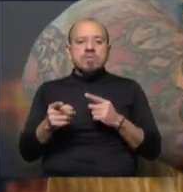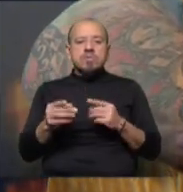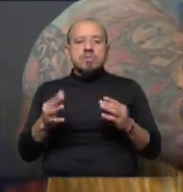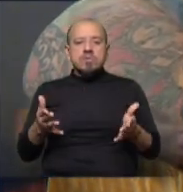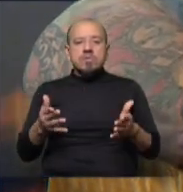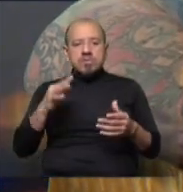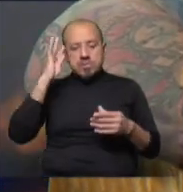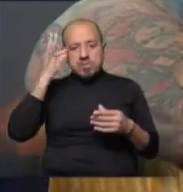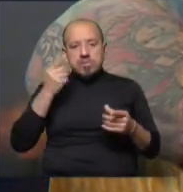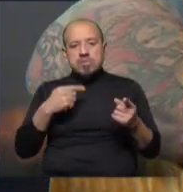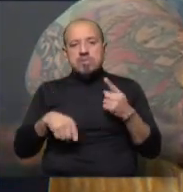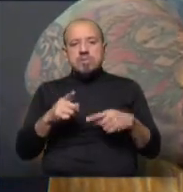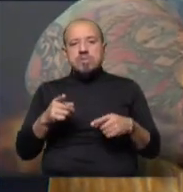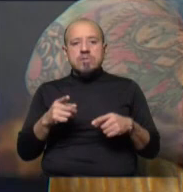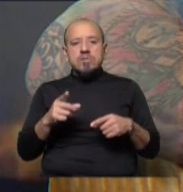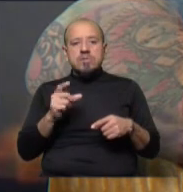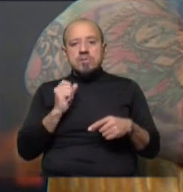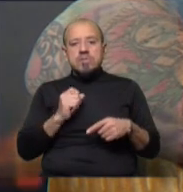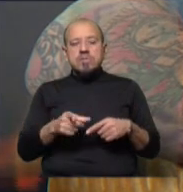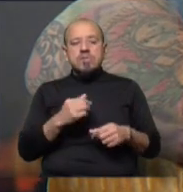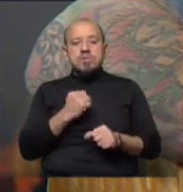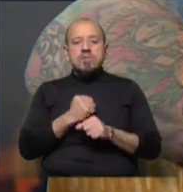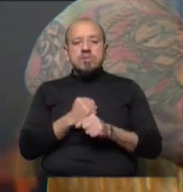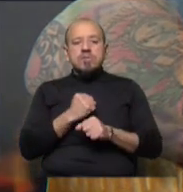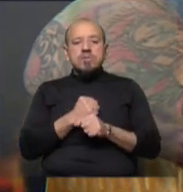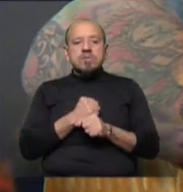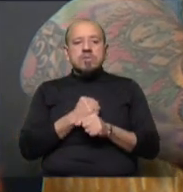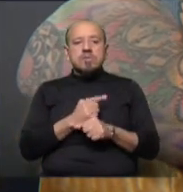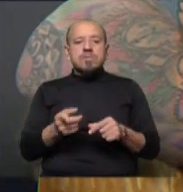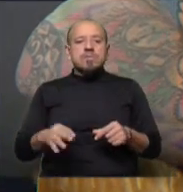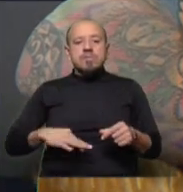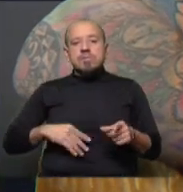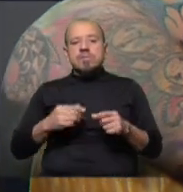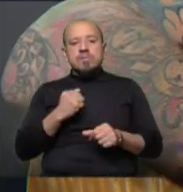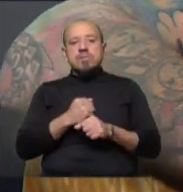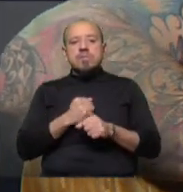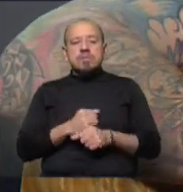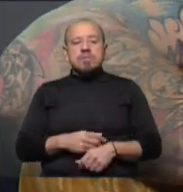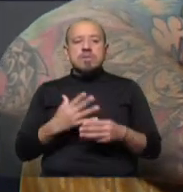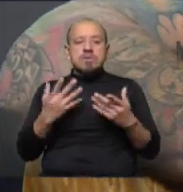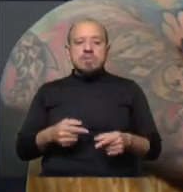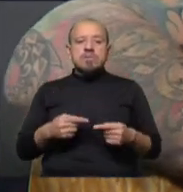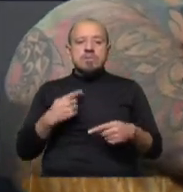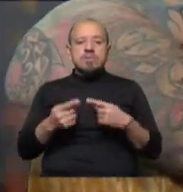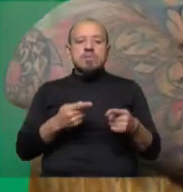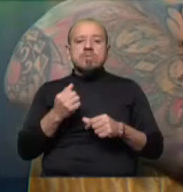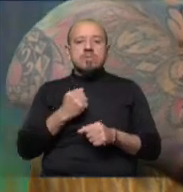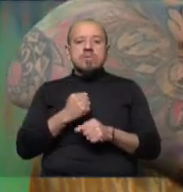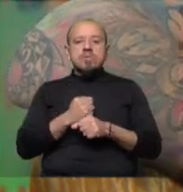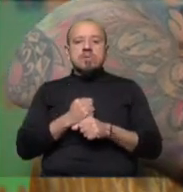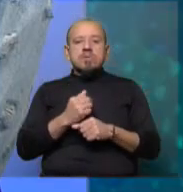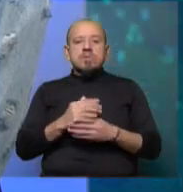Y creo que es propio de justamente del laburo y de las ganas que tenemos de seguir trabajando, ¿no? Siempre. Clarísimo. Nunca se bajan los